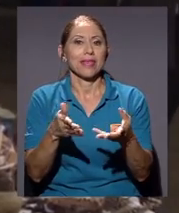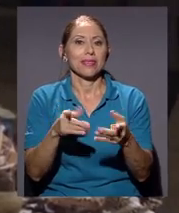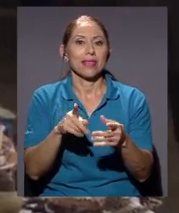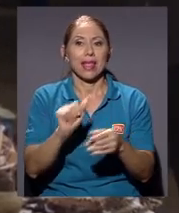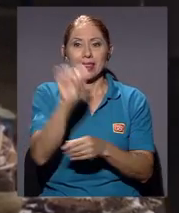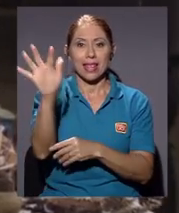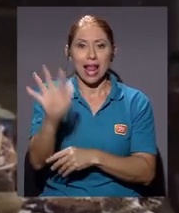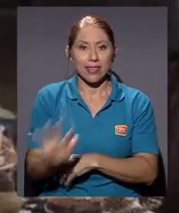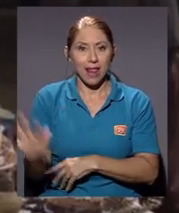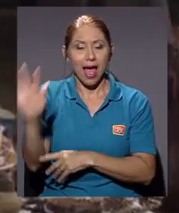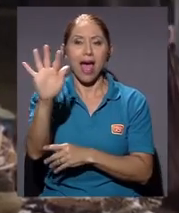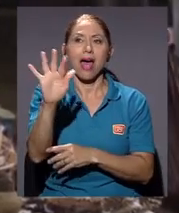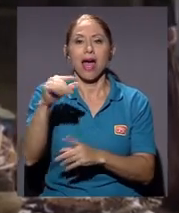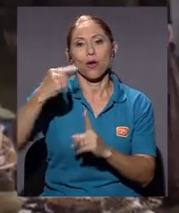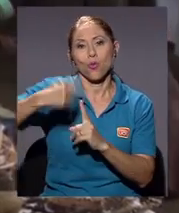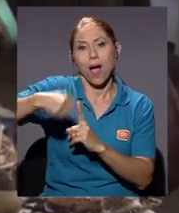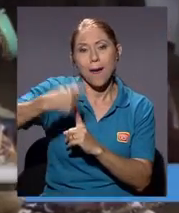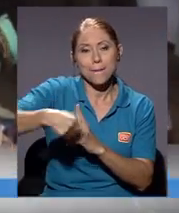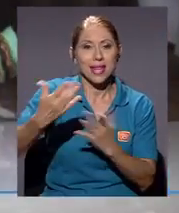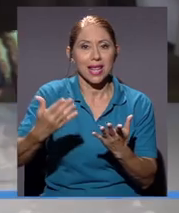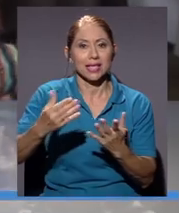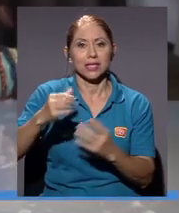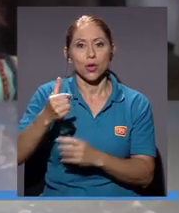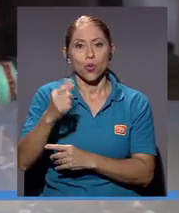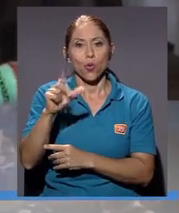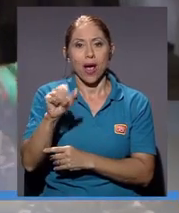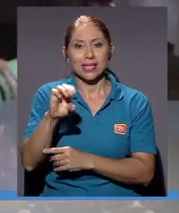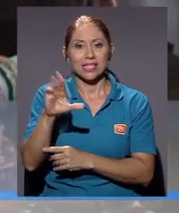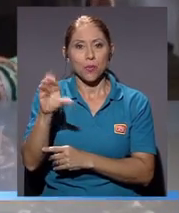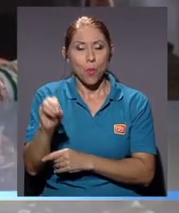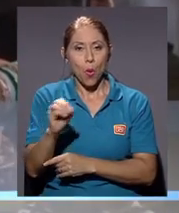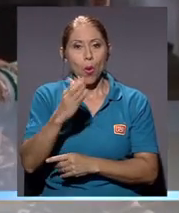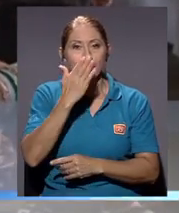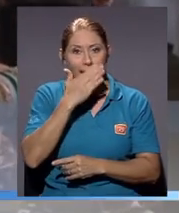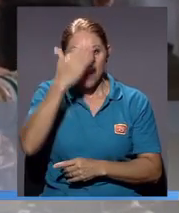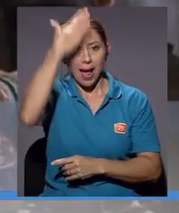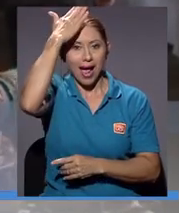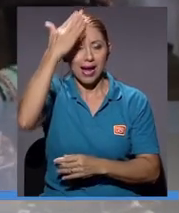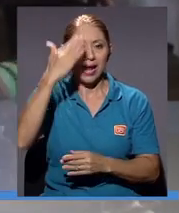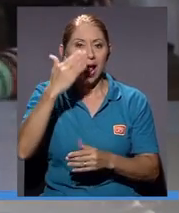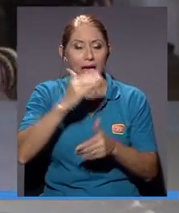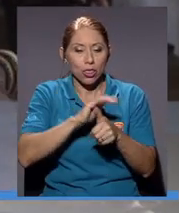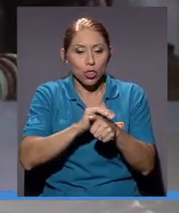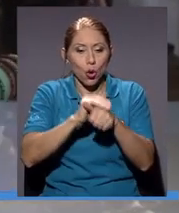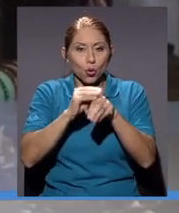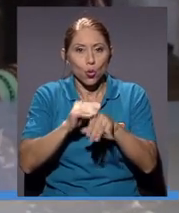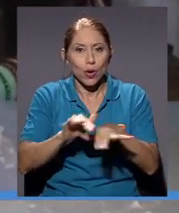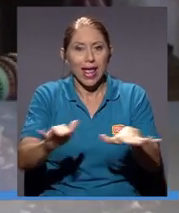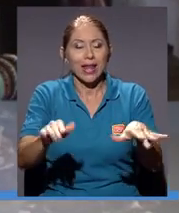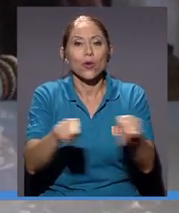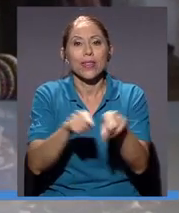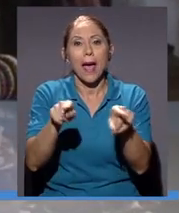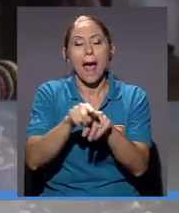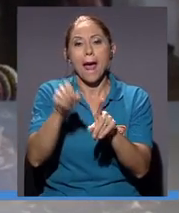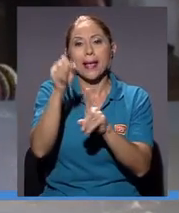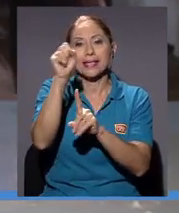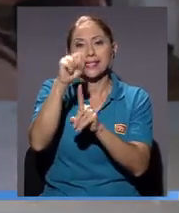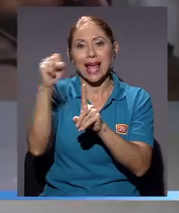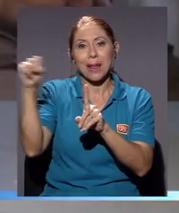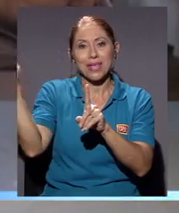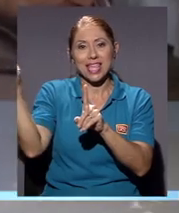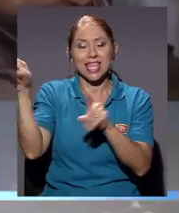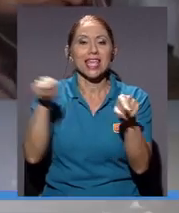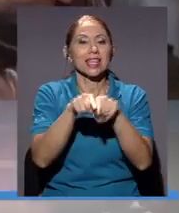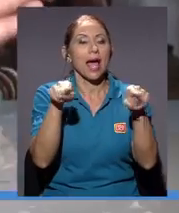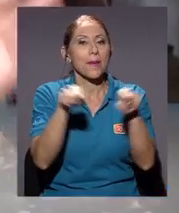del Atlántico, de Guápiles, de Guásimo, de Talamanca, de Tortuguero, tenemos organizaciones de Sarapiquí,